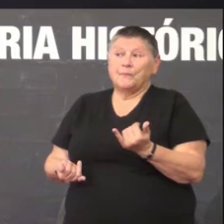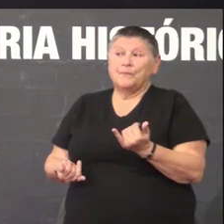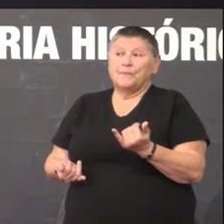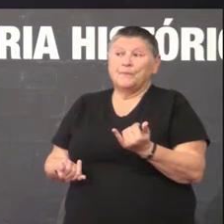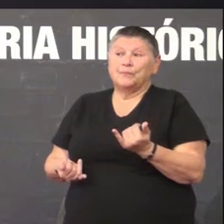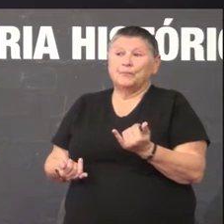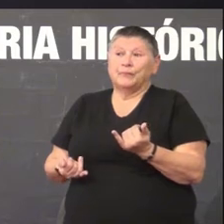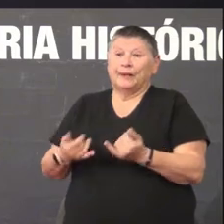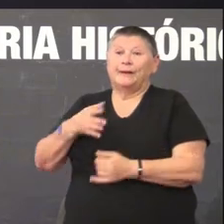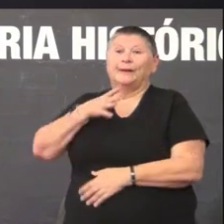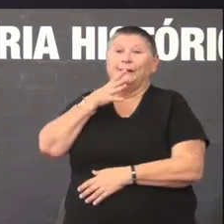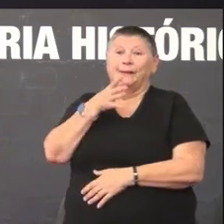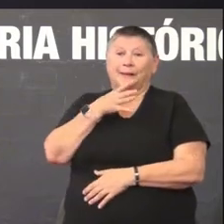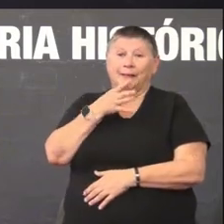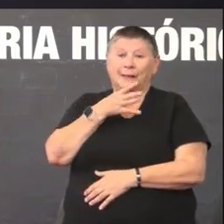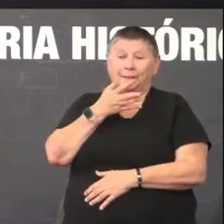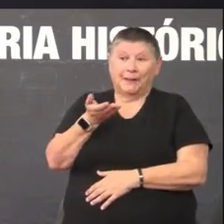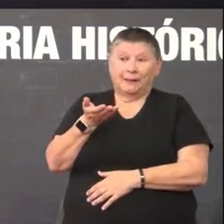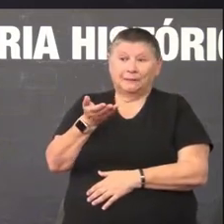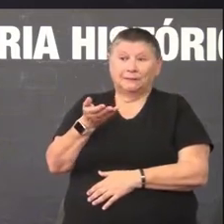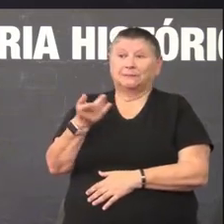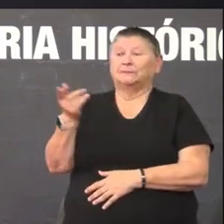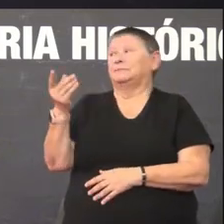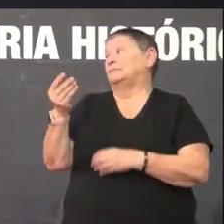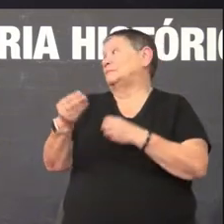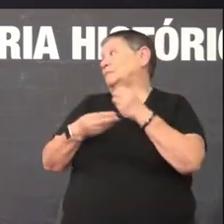¿qué es lo que ocurre? Que han hecho una operación,